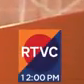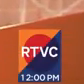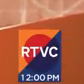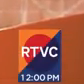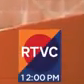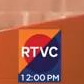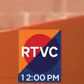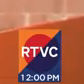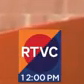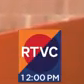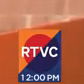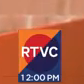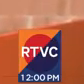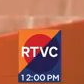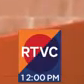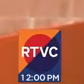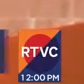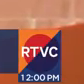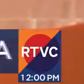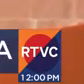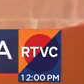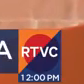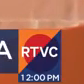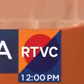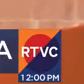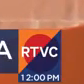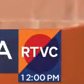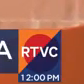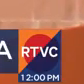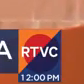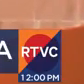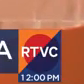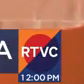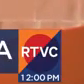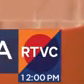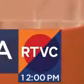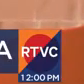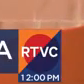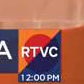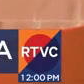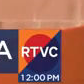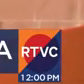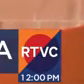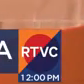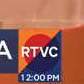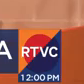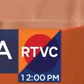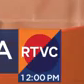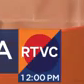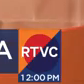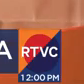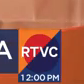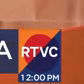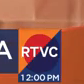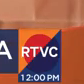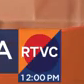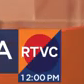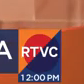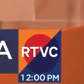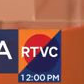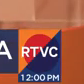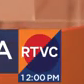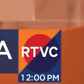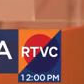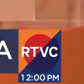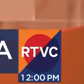12 en punto del mediodía y continúa el estupor que produjo la aceptación de cargos de Jonier Leal. La contundencia de las pruebas que le expuso la Fiscalía